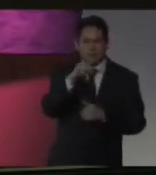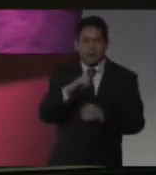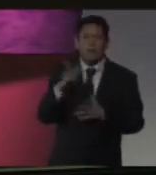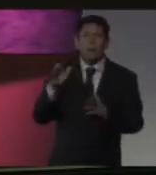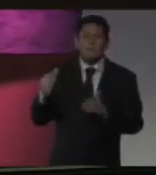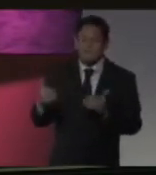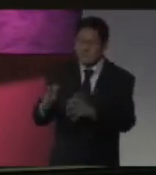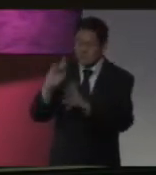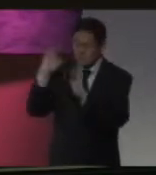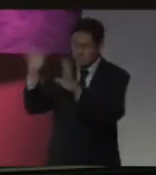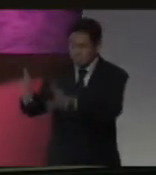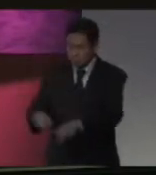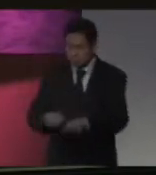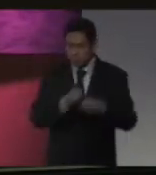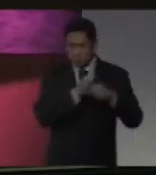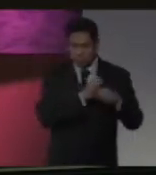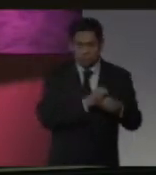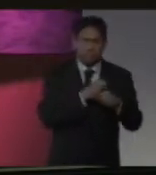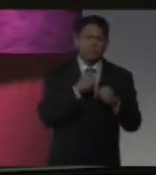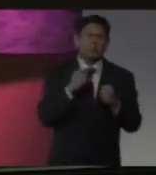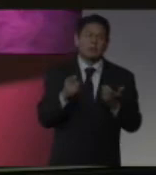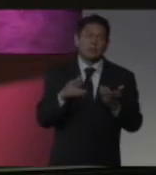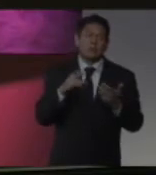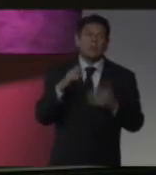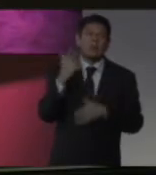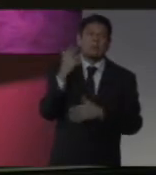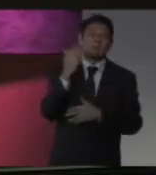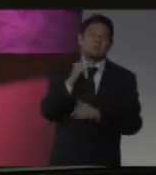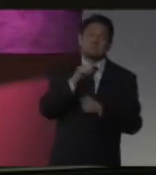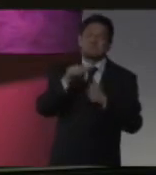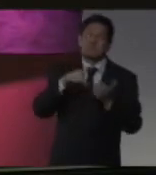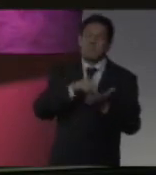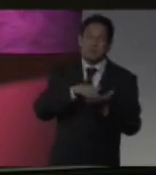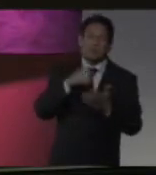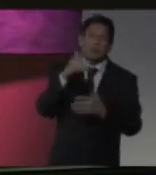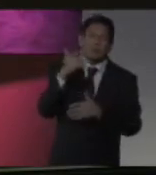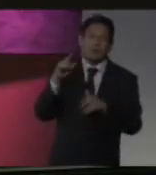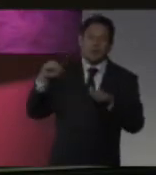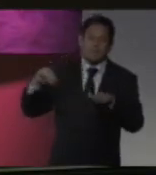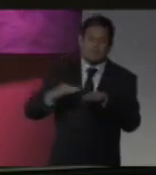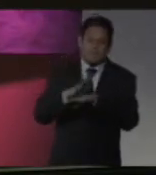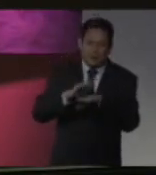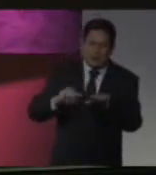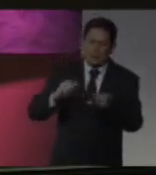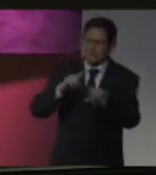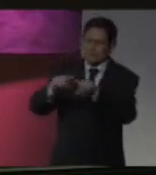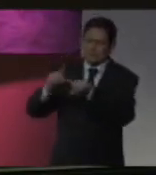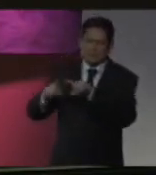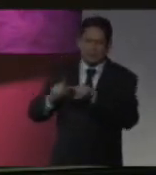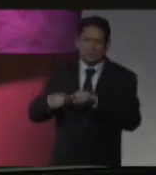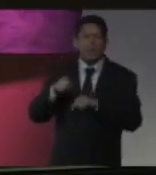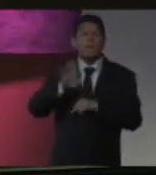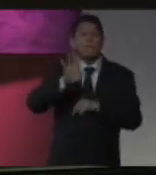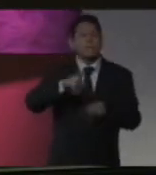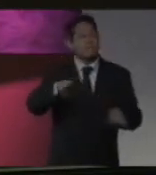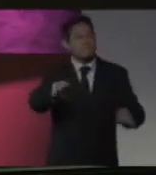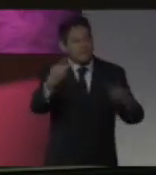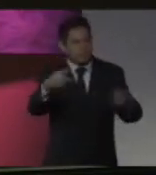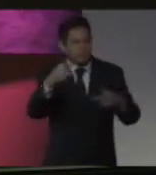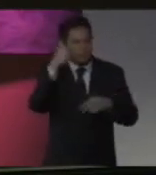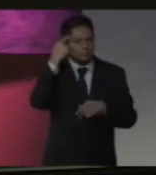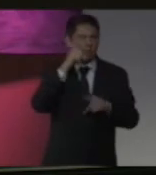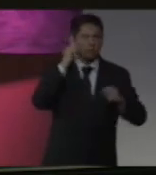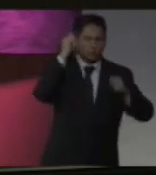industrial. Paisajes, nuestros mejores paisajes a la venta al mejor postor de la economía del turismo global. Subsuelo,